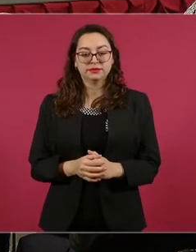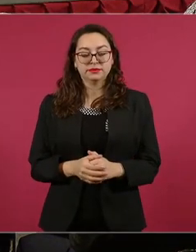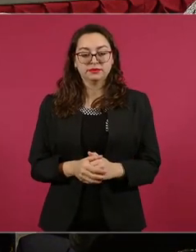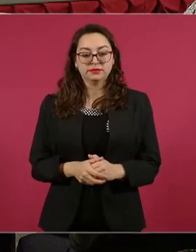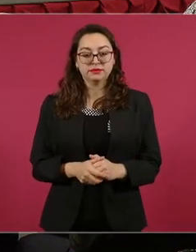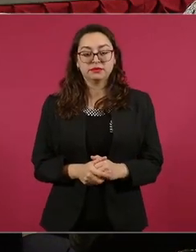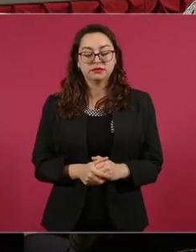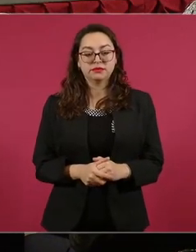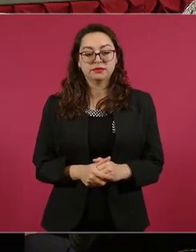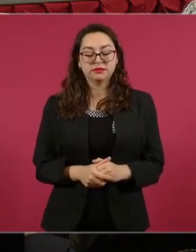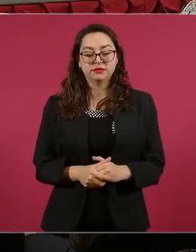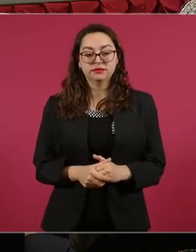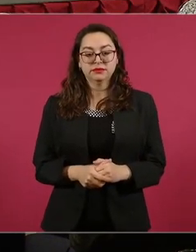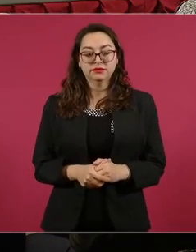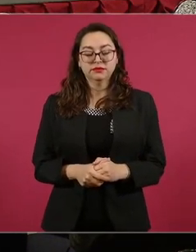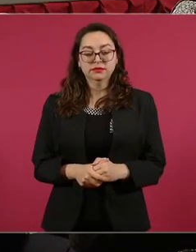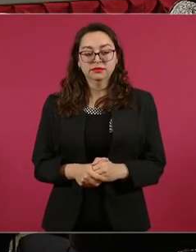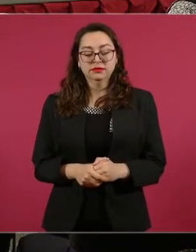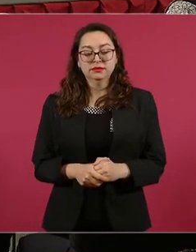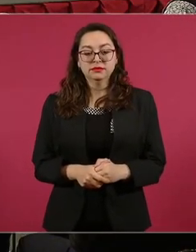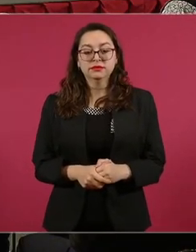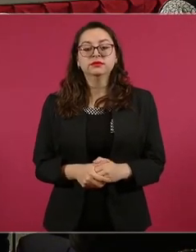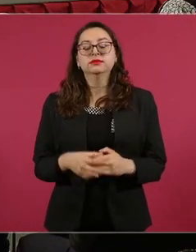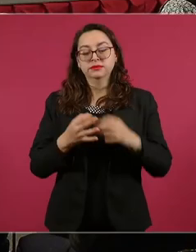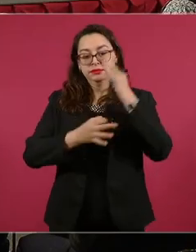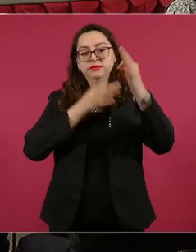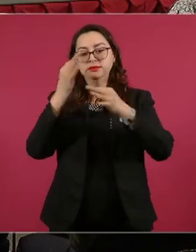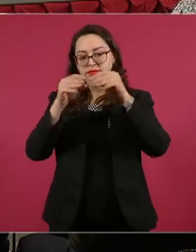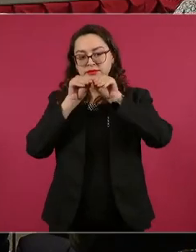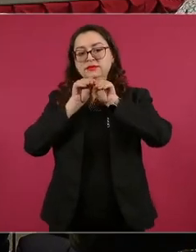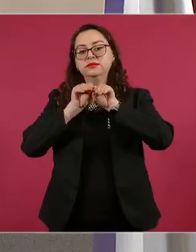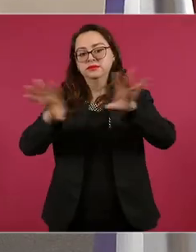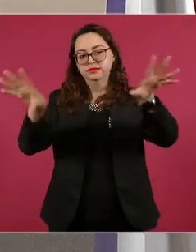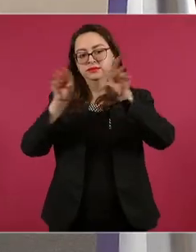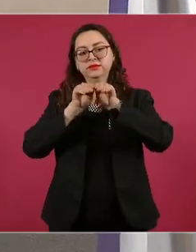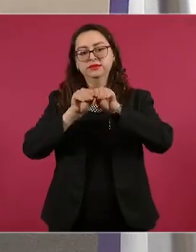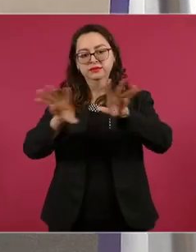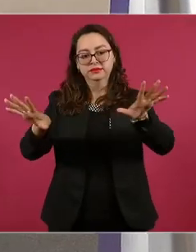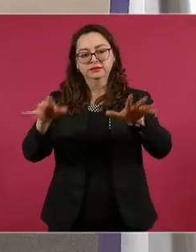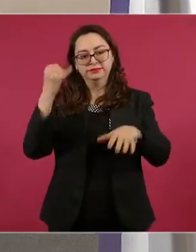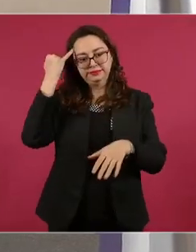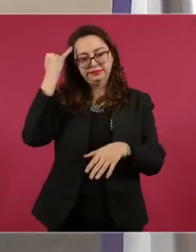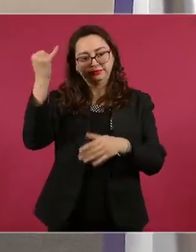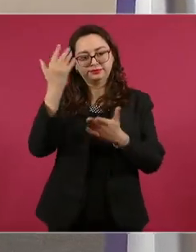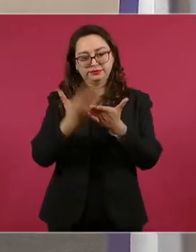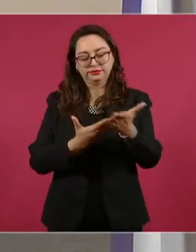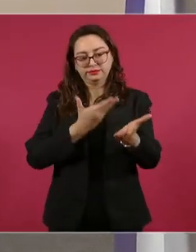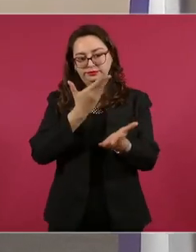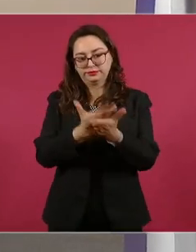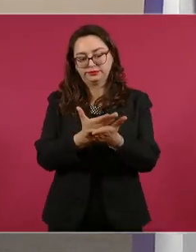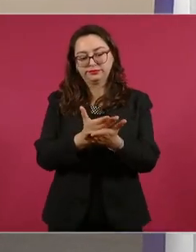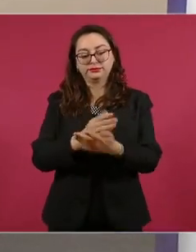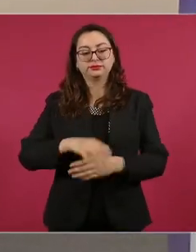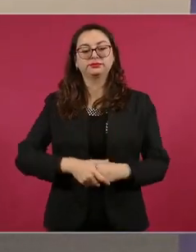en donde vamos a difundir esta reforma constitucional en todo el país.